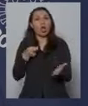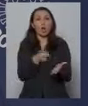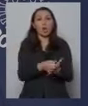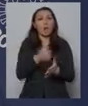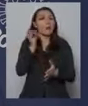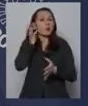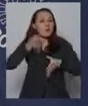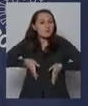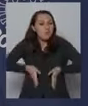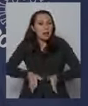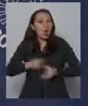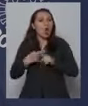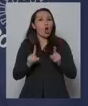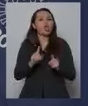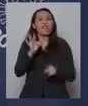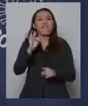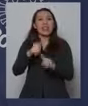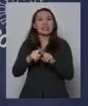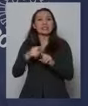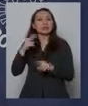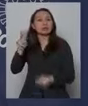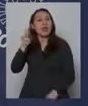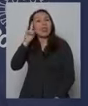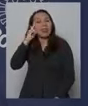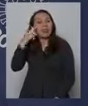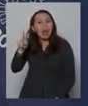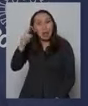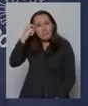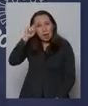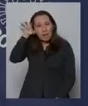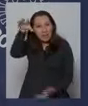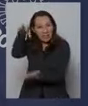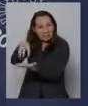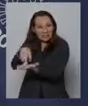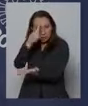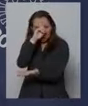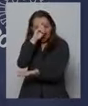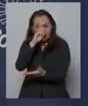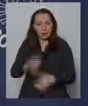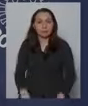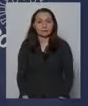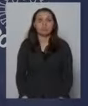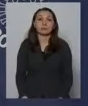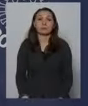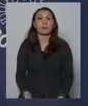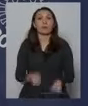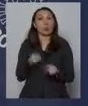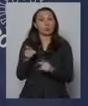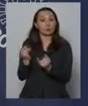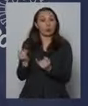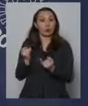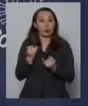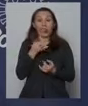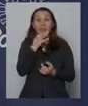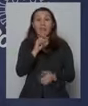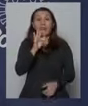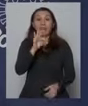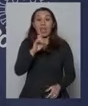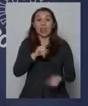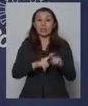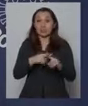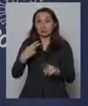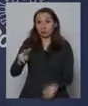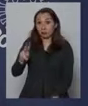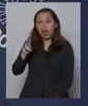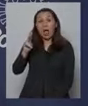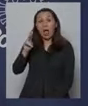las matronas en el otro Félix Bulnes, en el de Providencia. En relación a lo que usted detalla acerca del Félix Bulnes de Providencia,